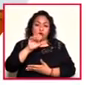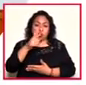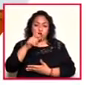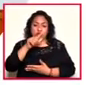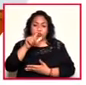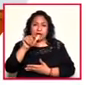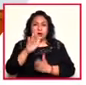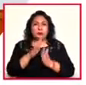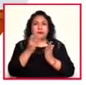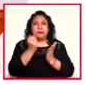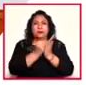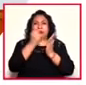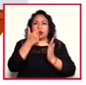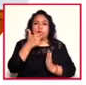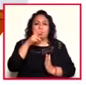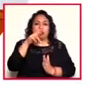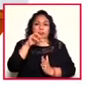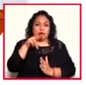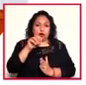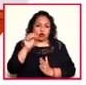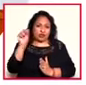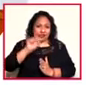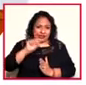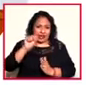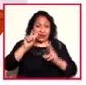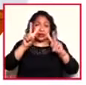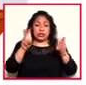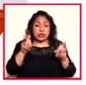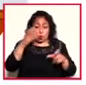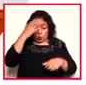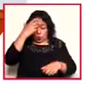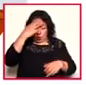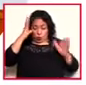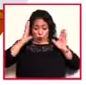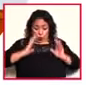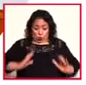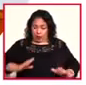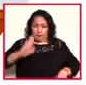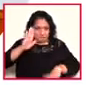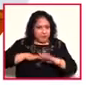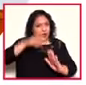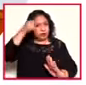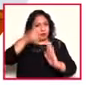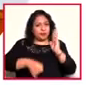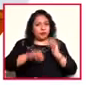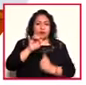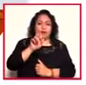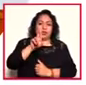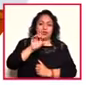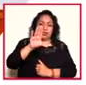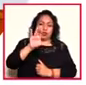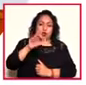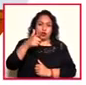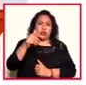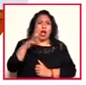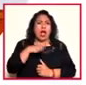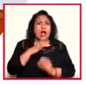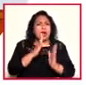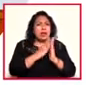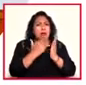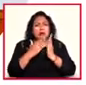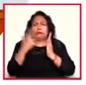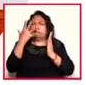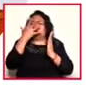publicó la editorial Grano de Sal, titulado Más allá del cuerpo. Francisco González Crucí tiene muchos libros maravillosos